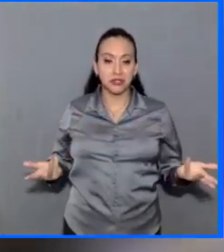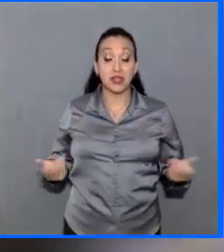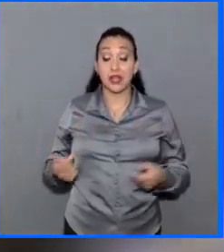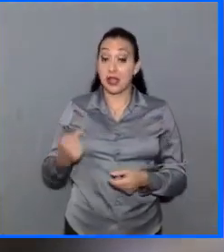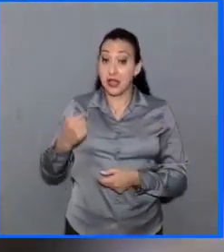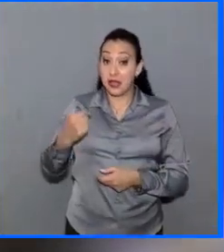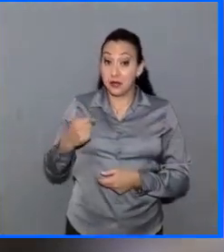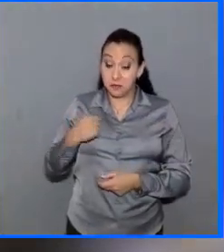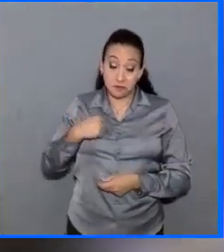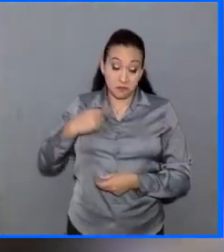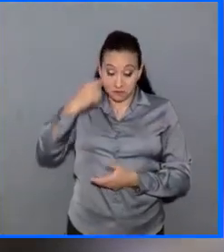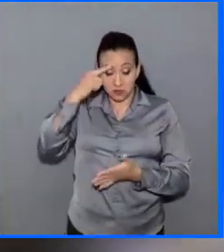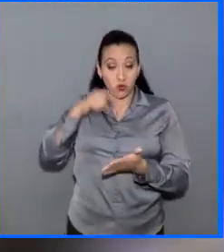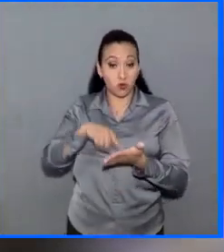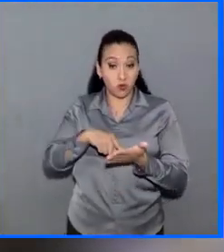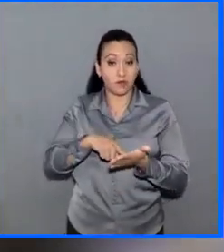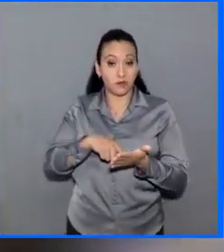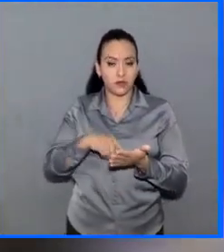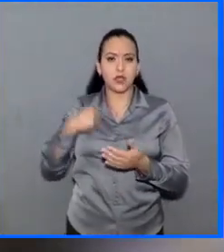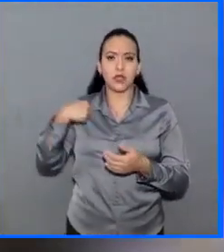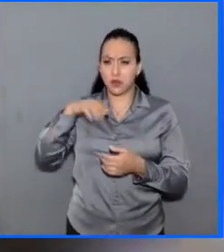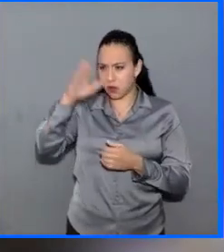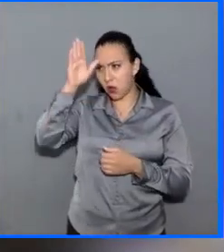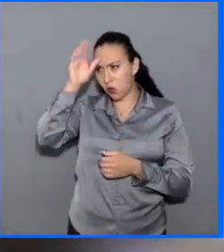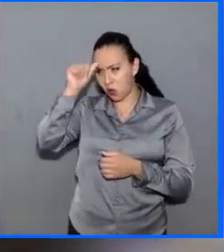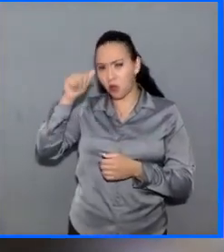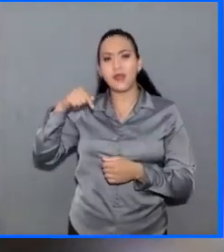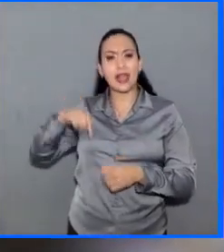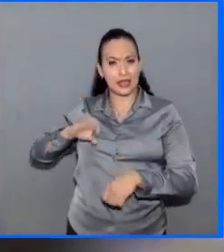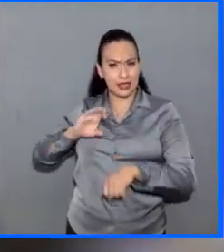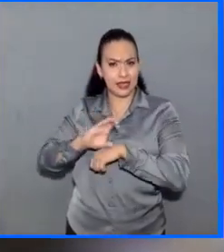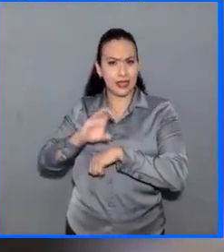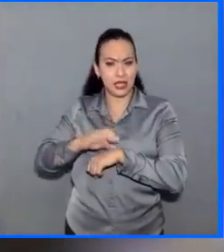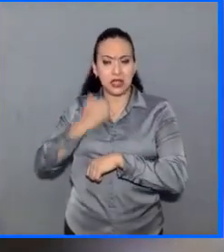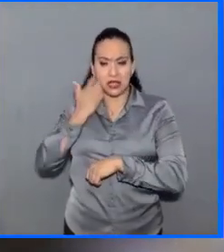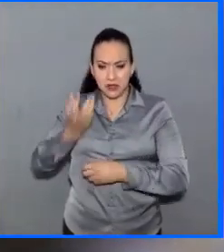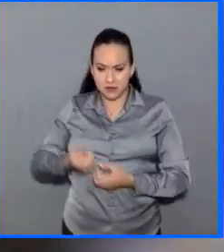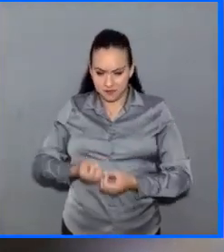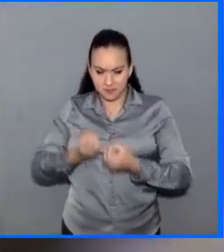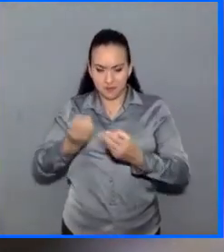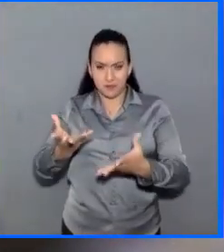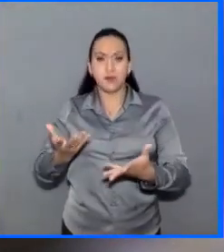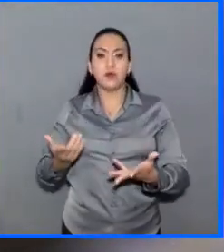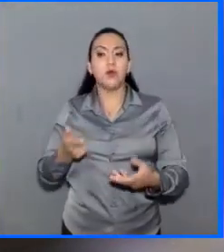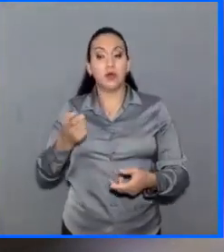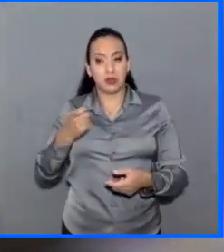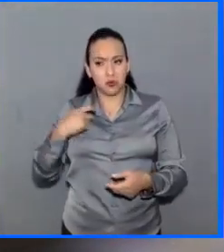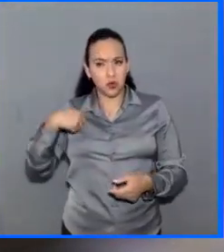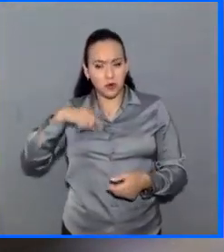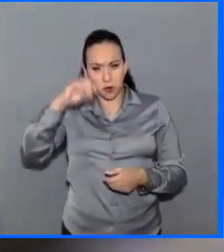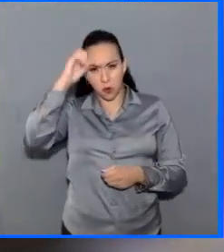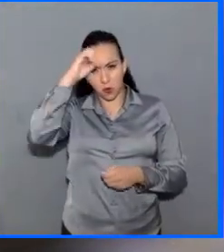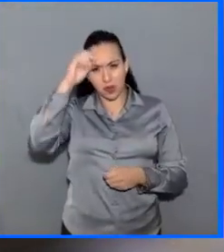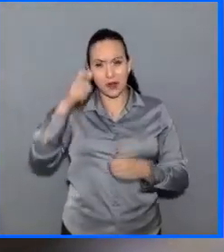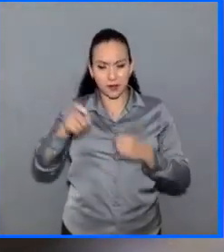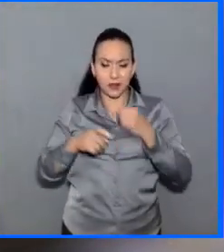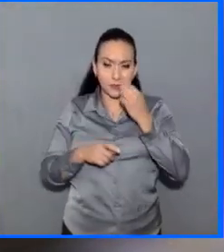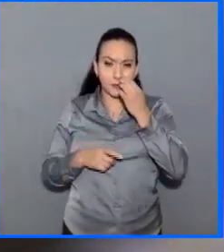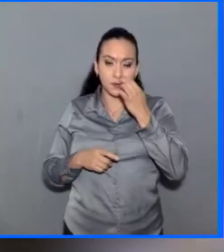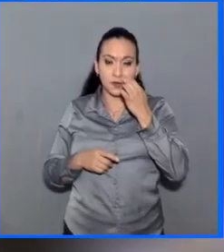lo que podemos coincidir y desde Colombia queremos expresar con respeto, pero también con vehemencia, es